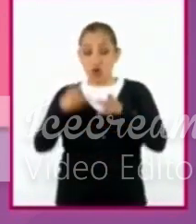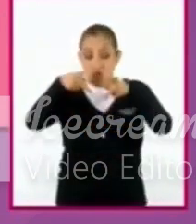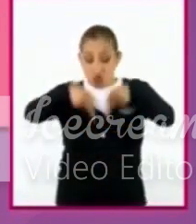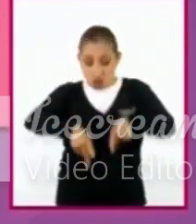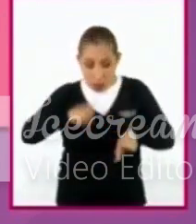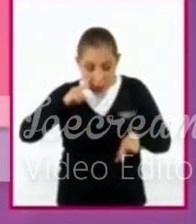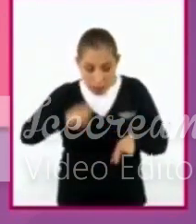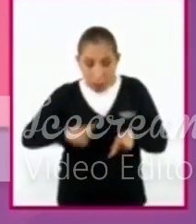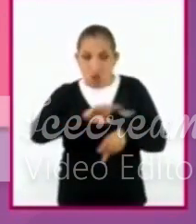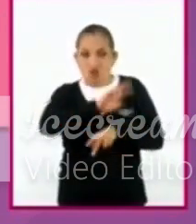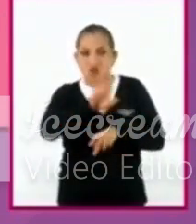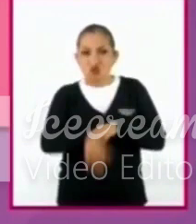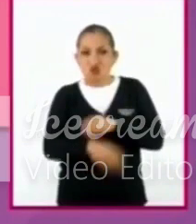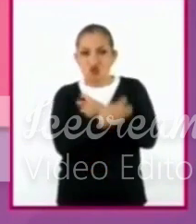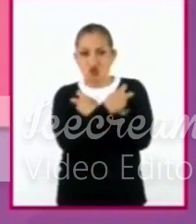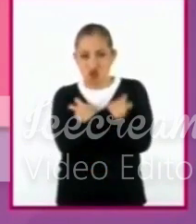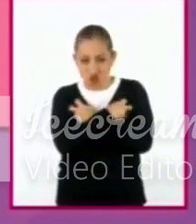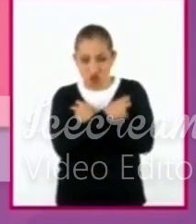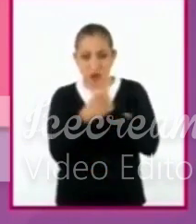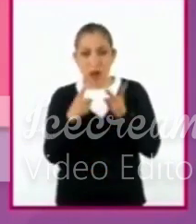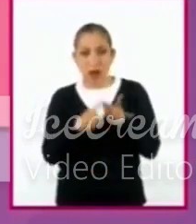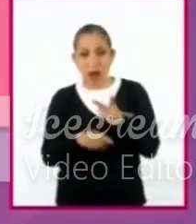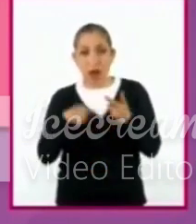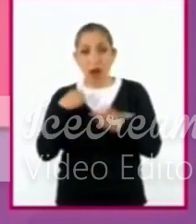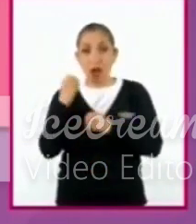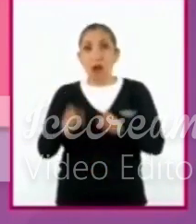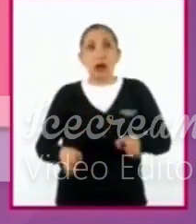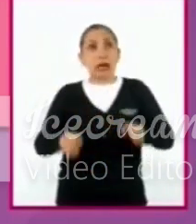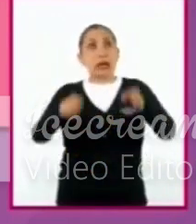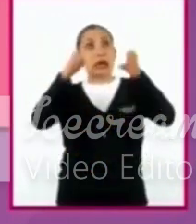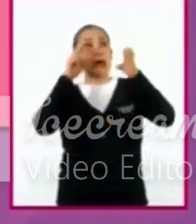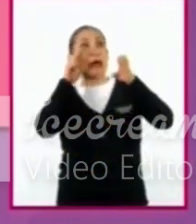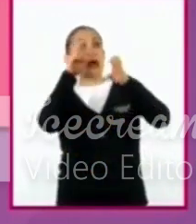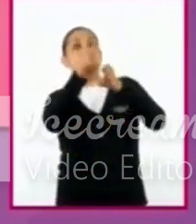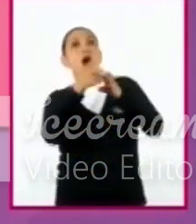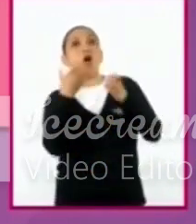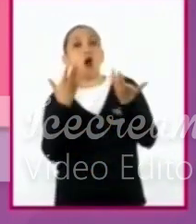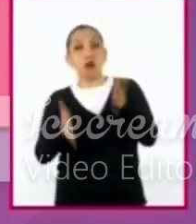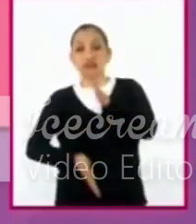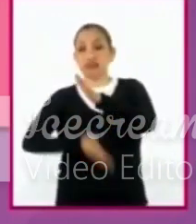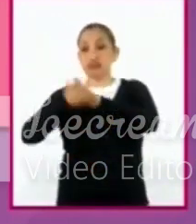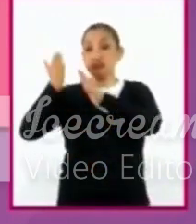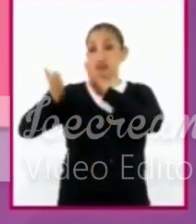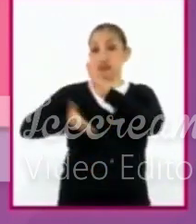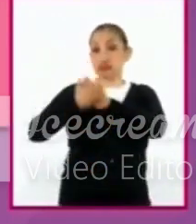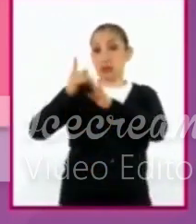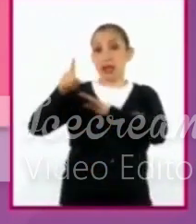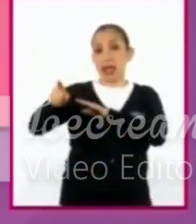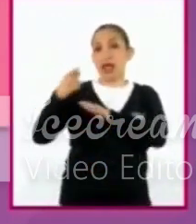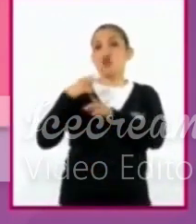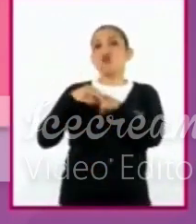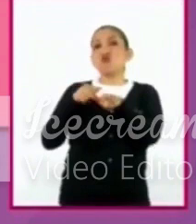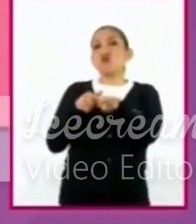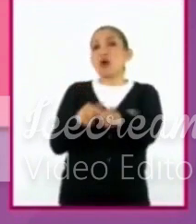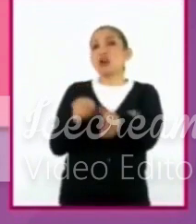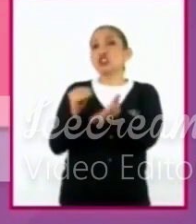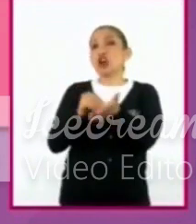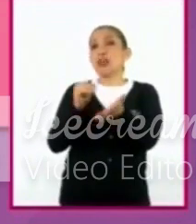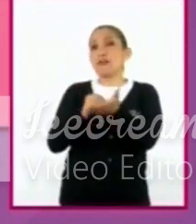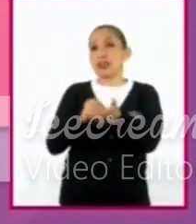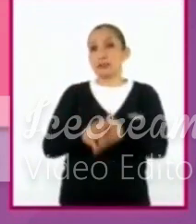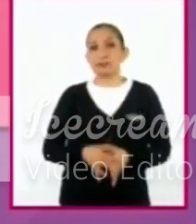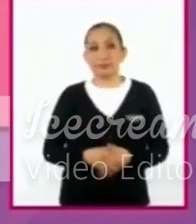con restos fósiles humanos, las obras monumentales y las edificaciones que se conservan en el